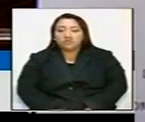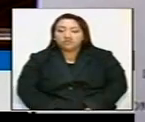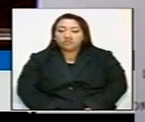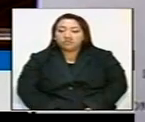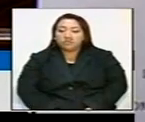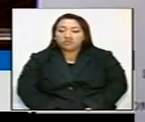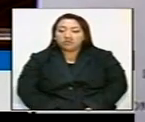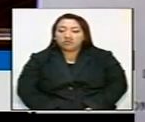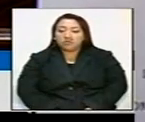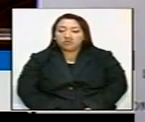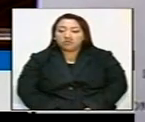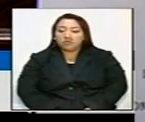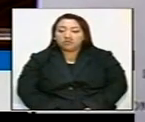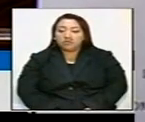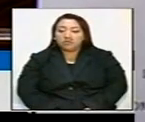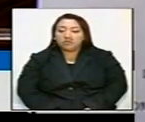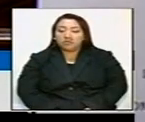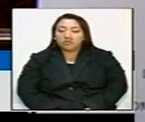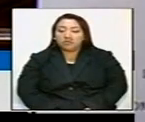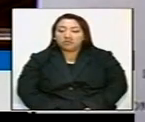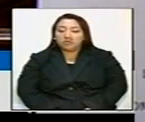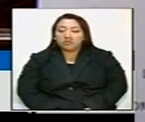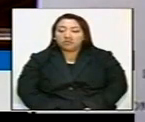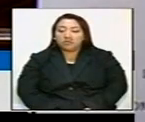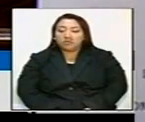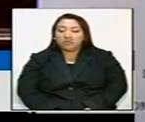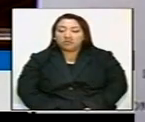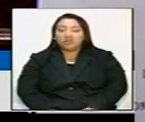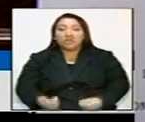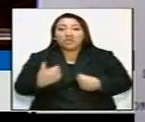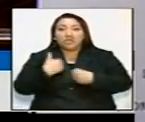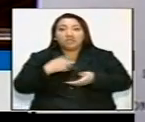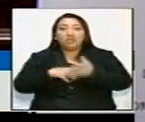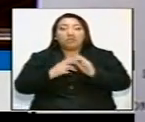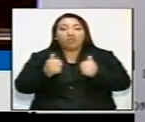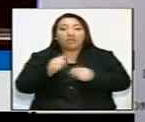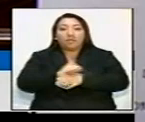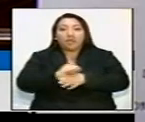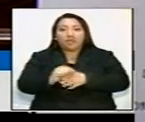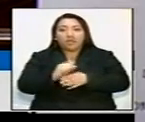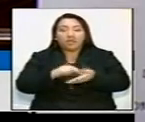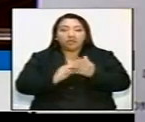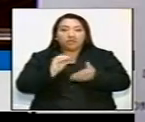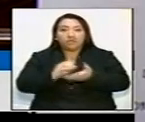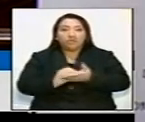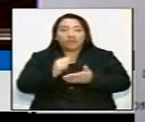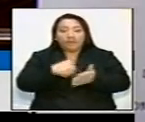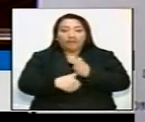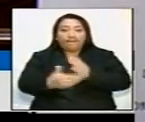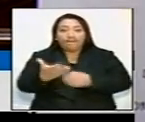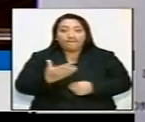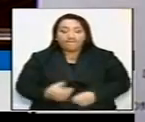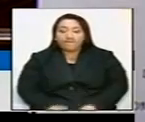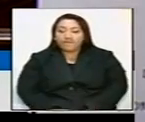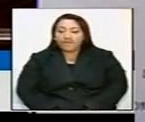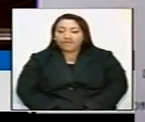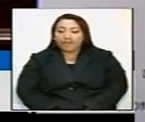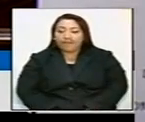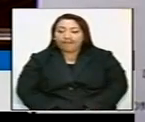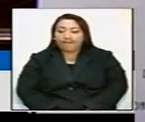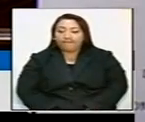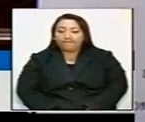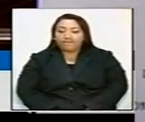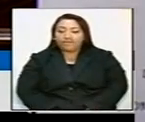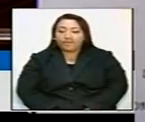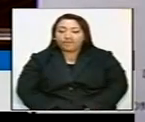de tener como una buena práctica establecer solicitudes de la